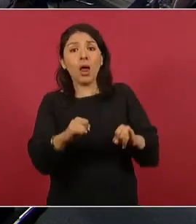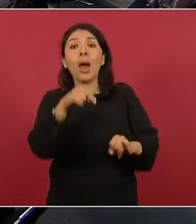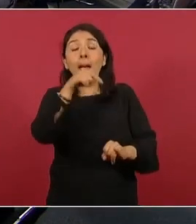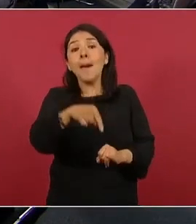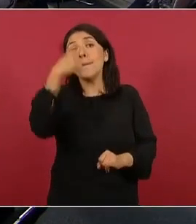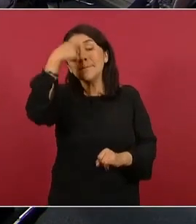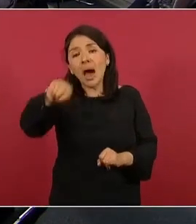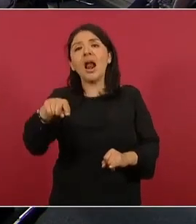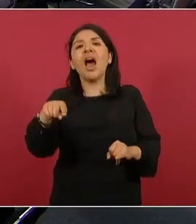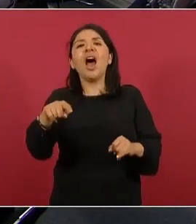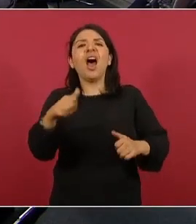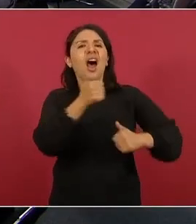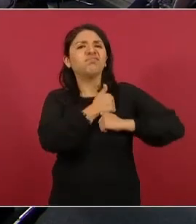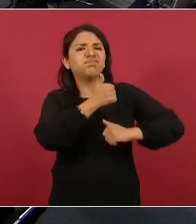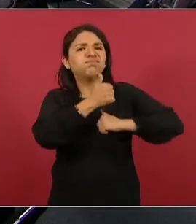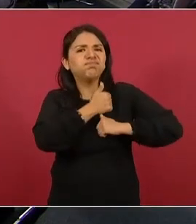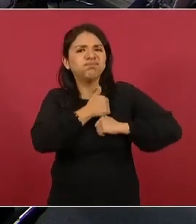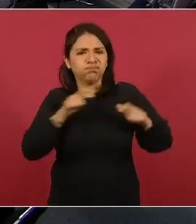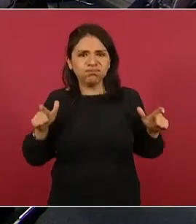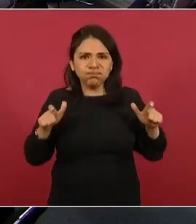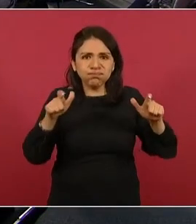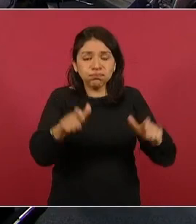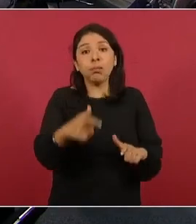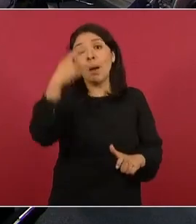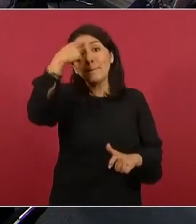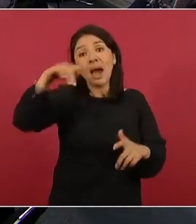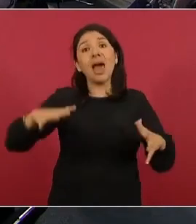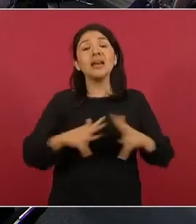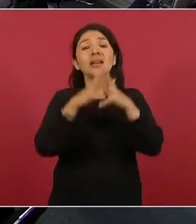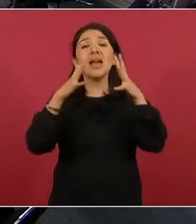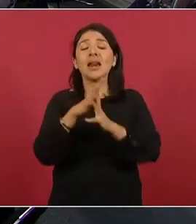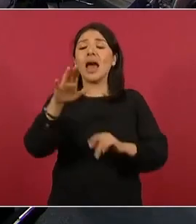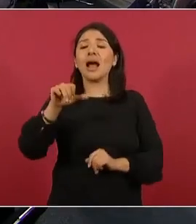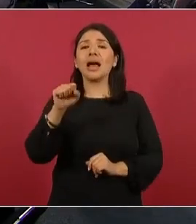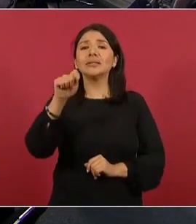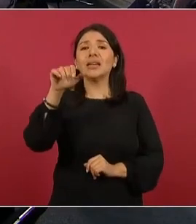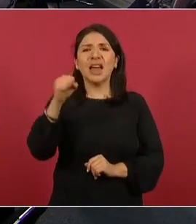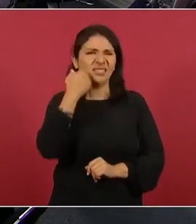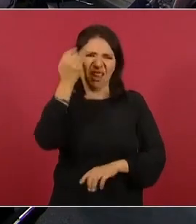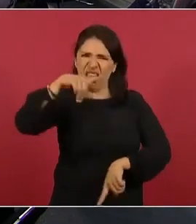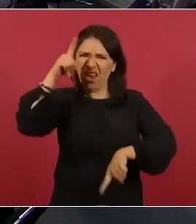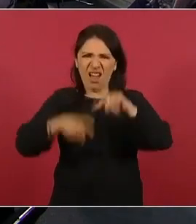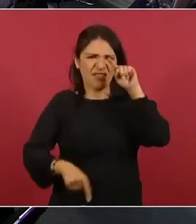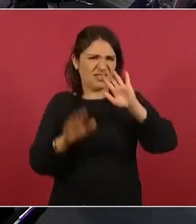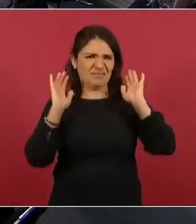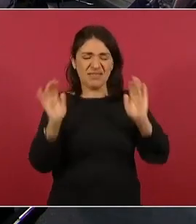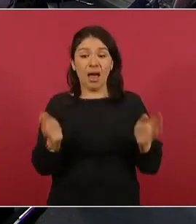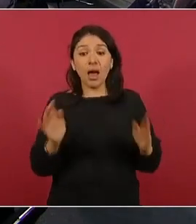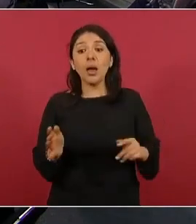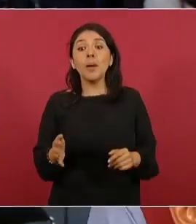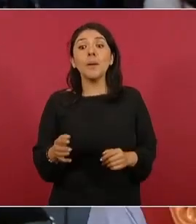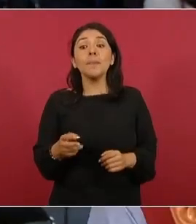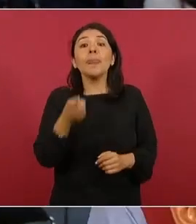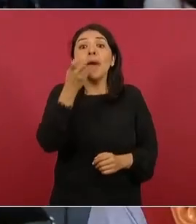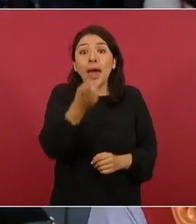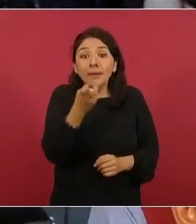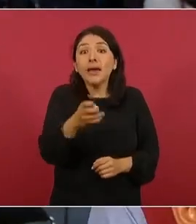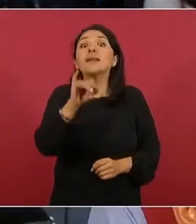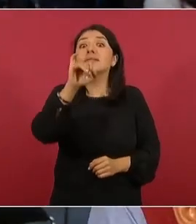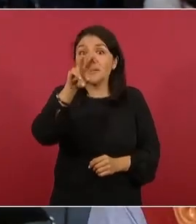para tropas, sí, y era para acabar con la guerra de castas y sacar… ahí sí